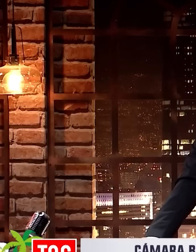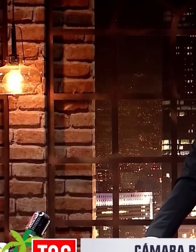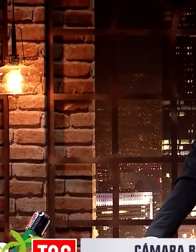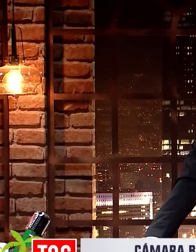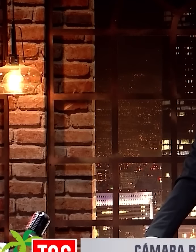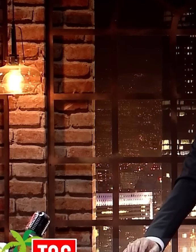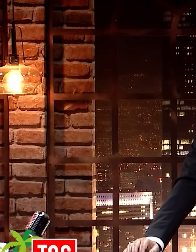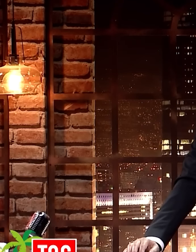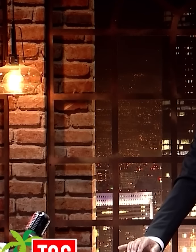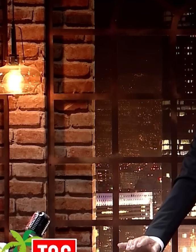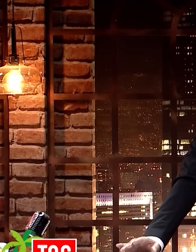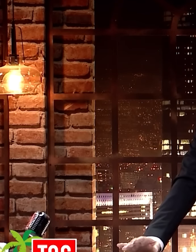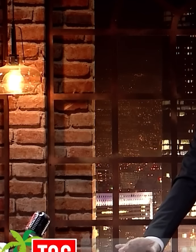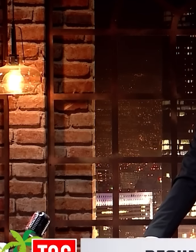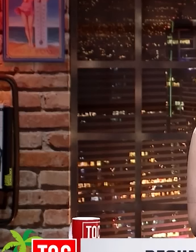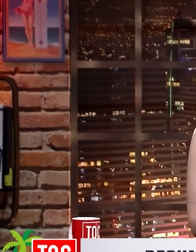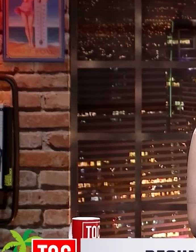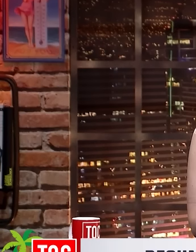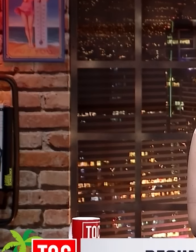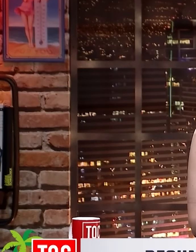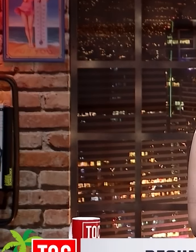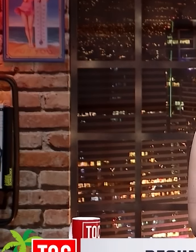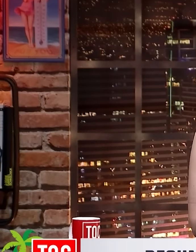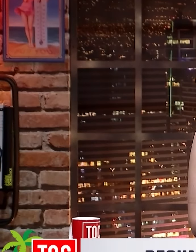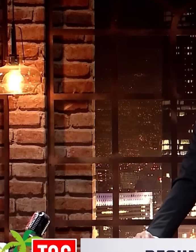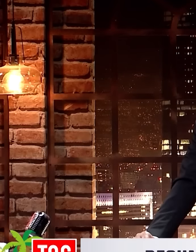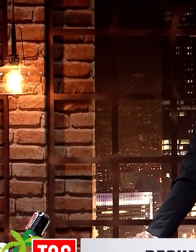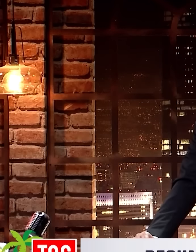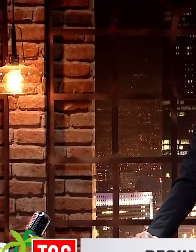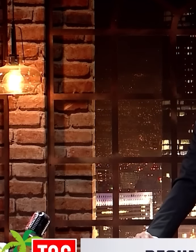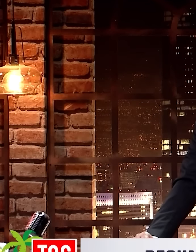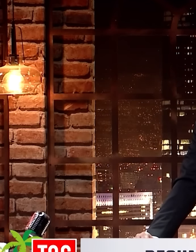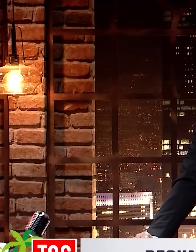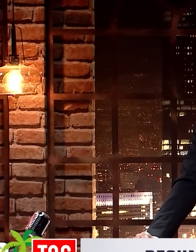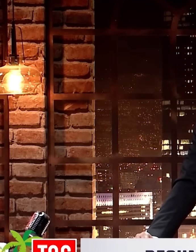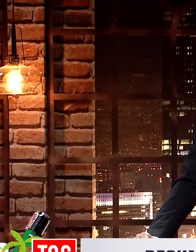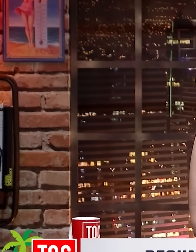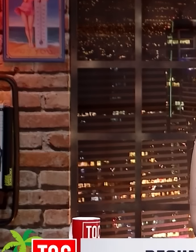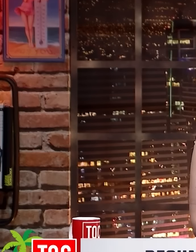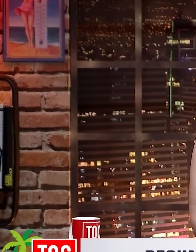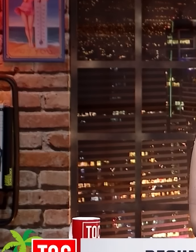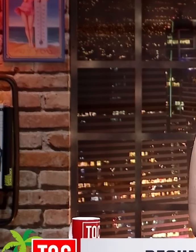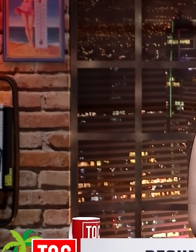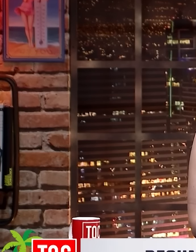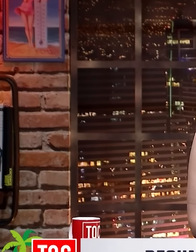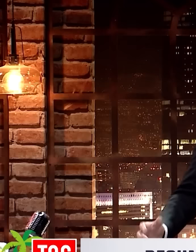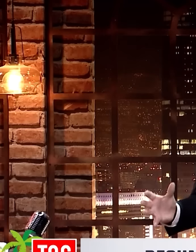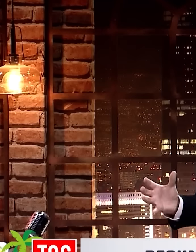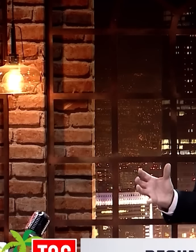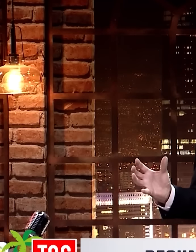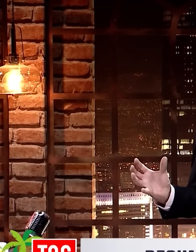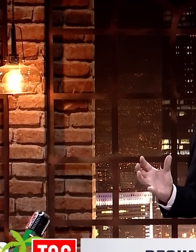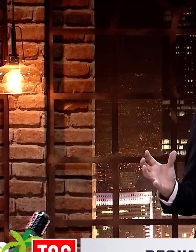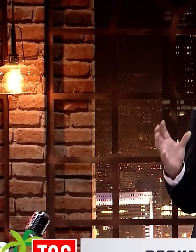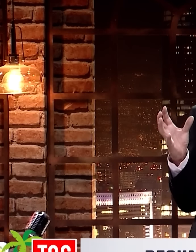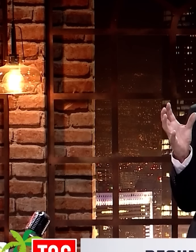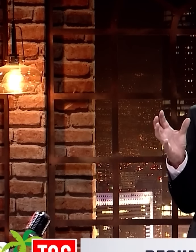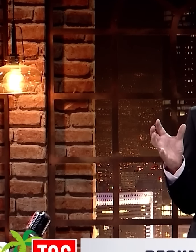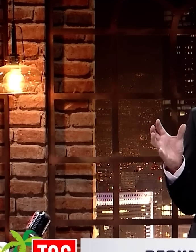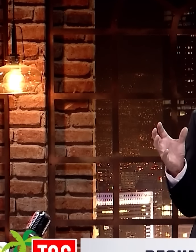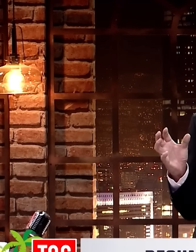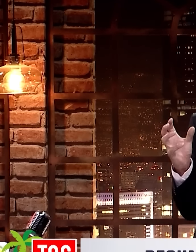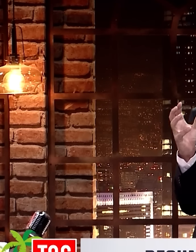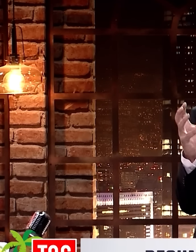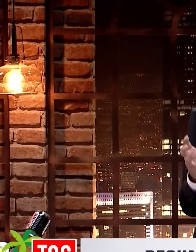Porque sin ellos creo que tenían justo los 78 exacto. Votos. Entonces necesitaban 6 más, bueno, necesitaban uno más, pero era medio feble. Entonces la idea era